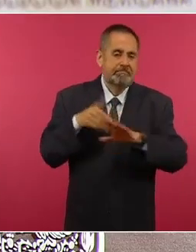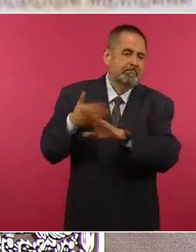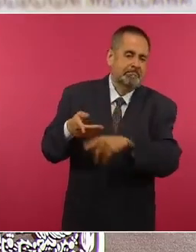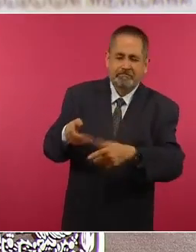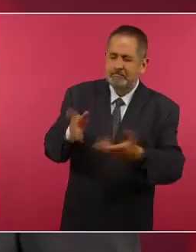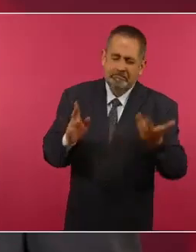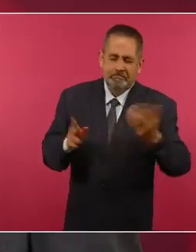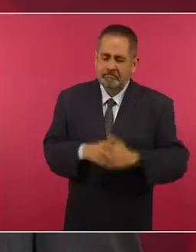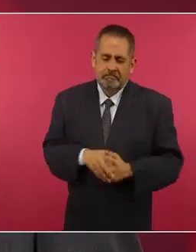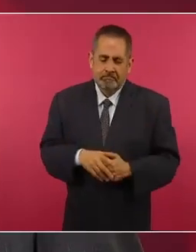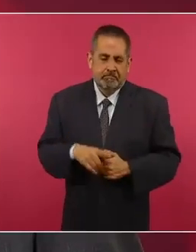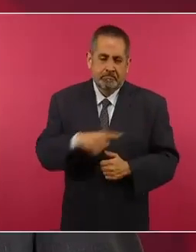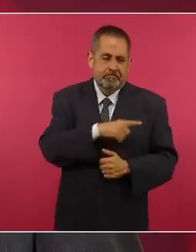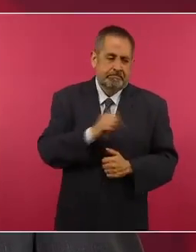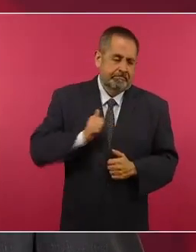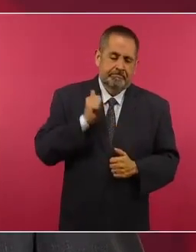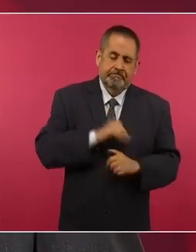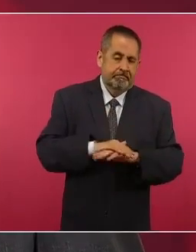del dolor humano.